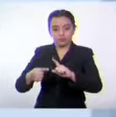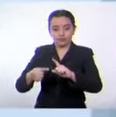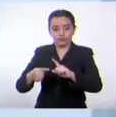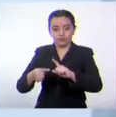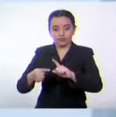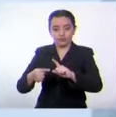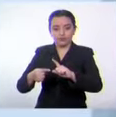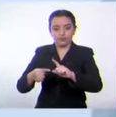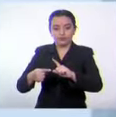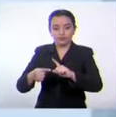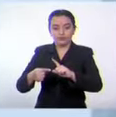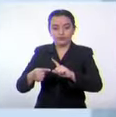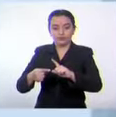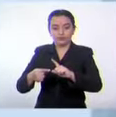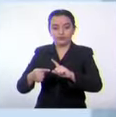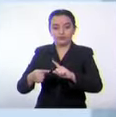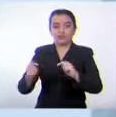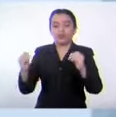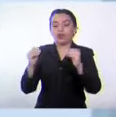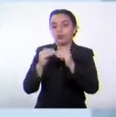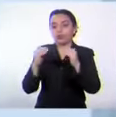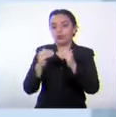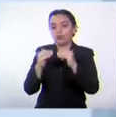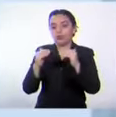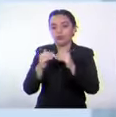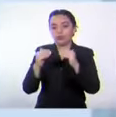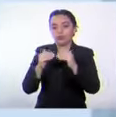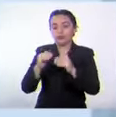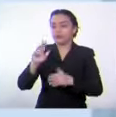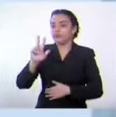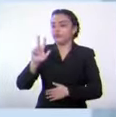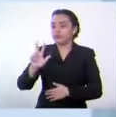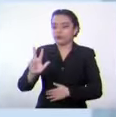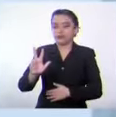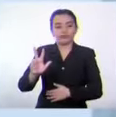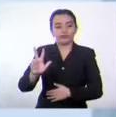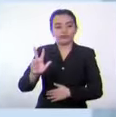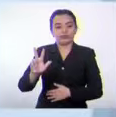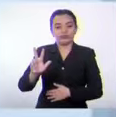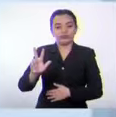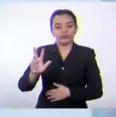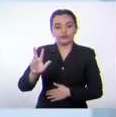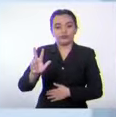soluto son igual a 3 miligramos.